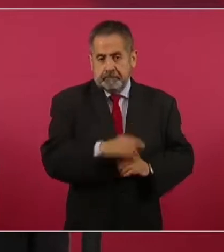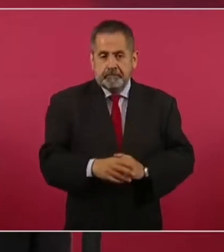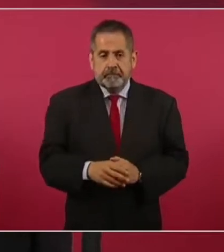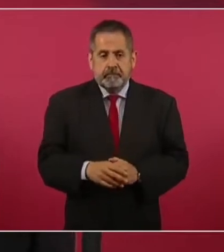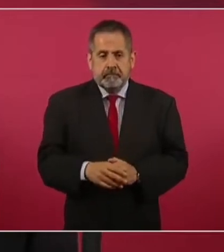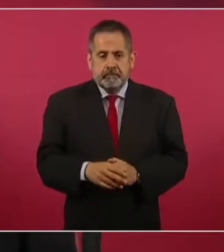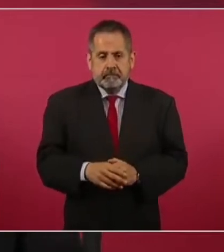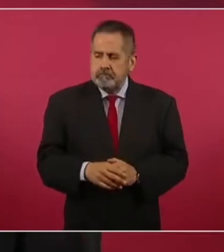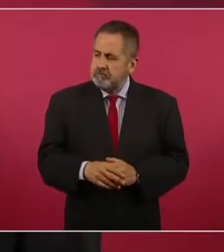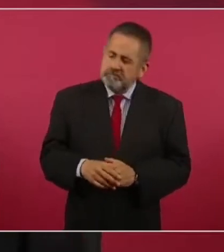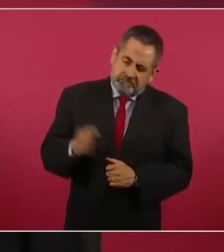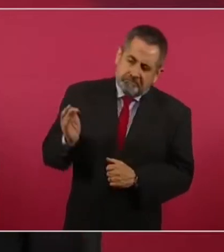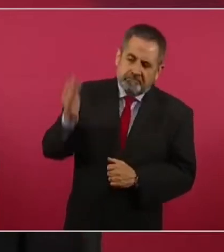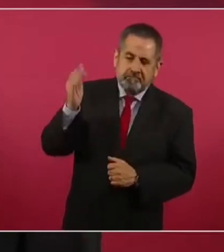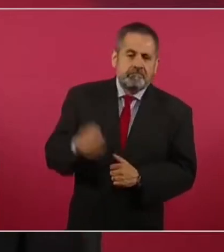No le hace,